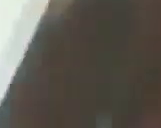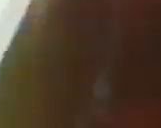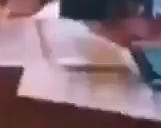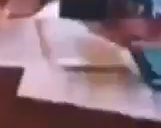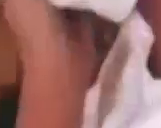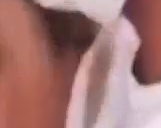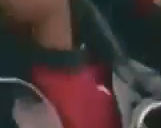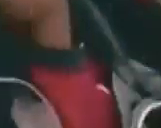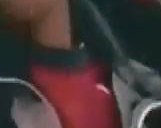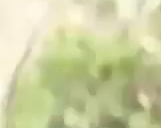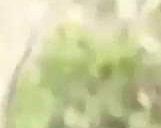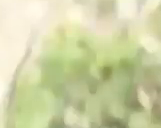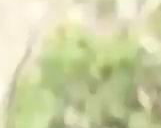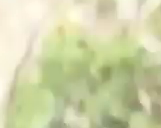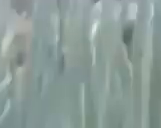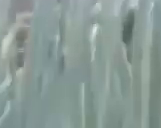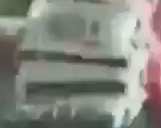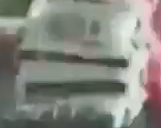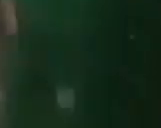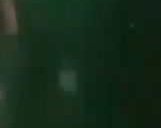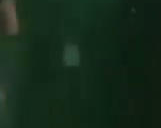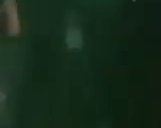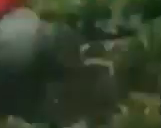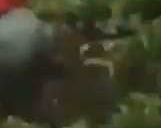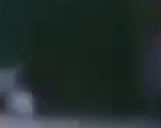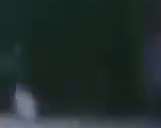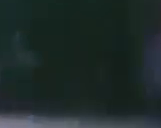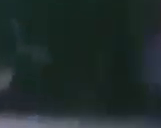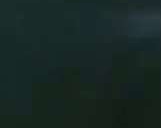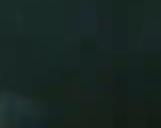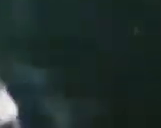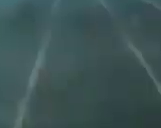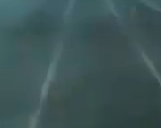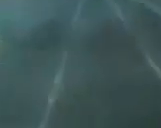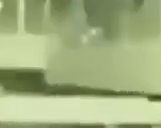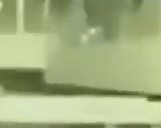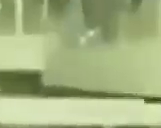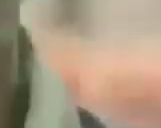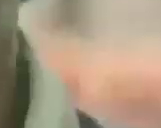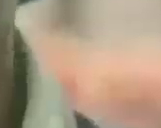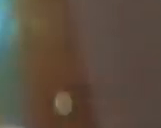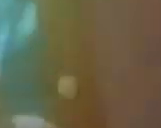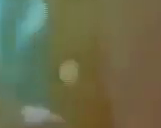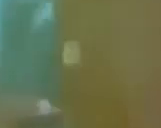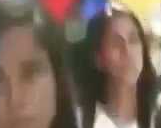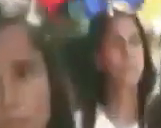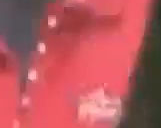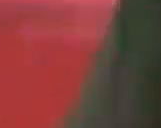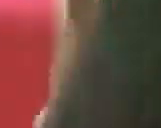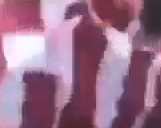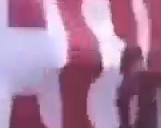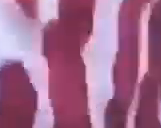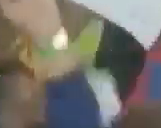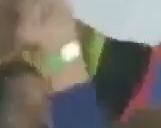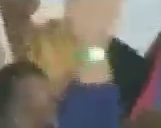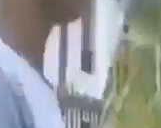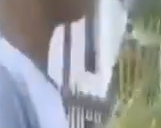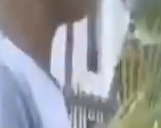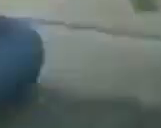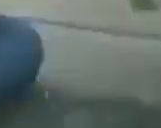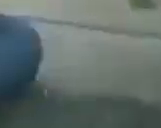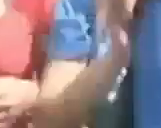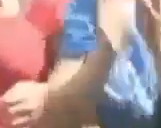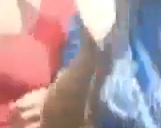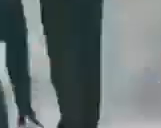Vayan a contaminar de pasiones, de esperanza, de cosas bellas y bonitas a toda la patria, por todos lados. Y